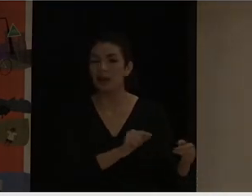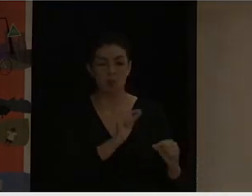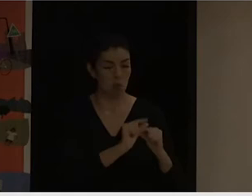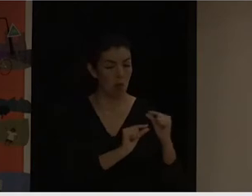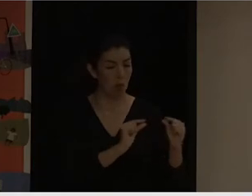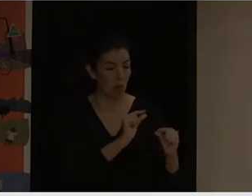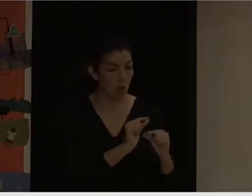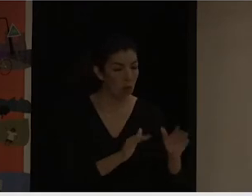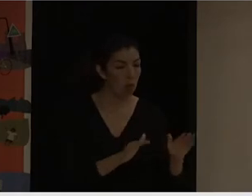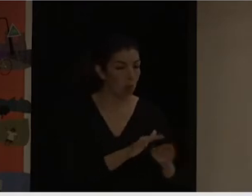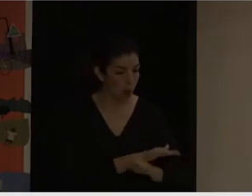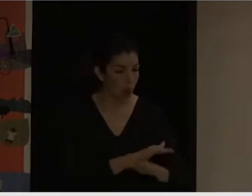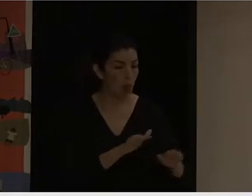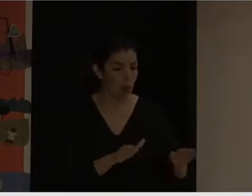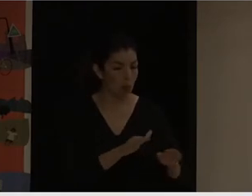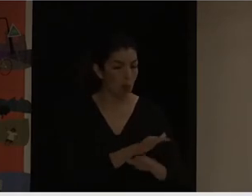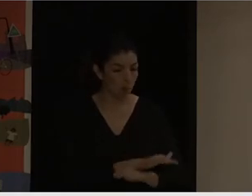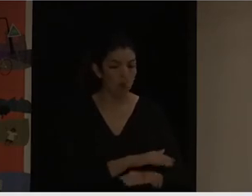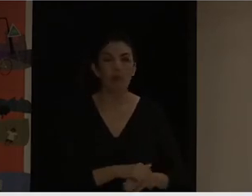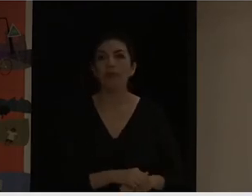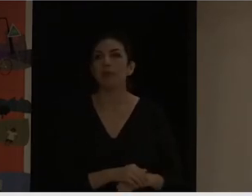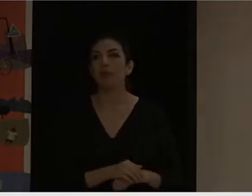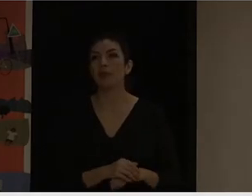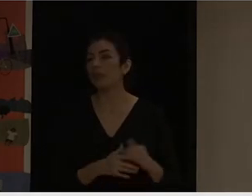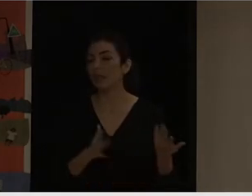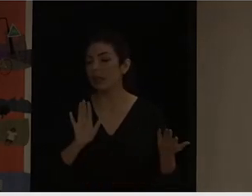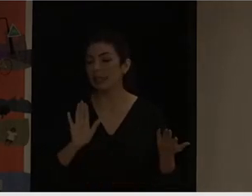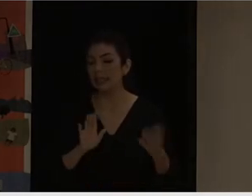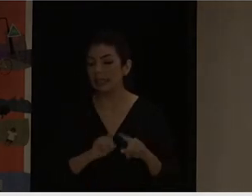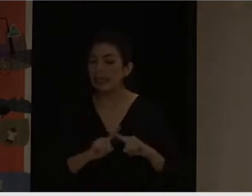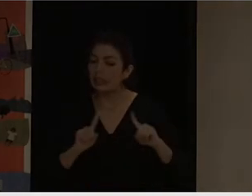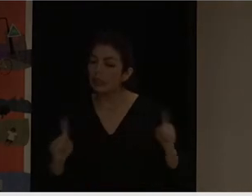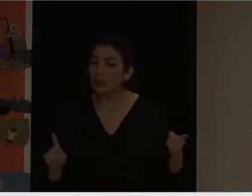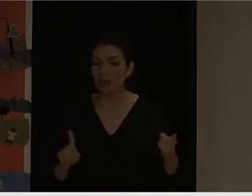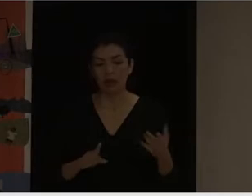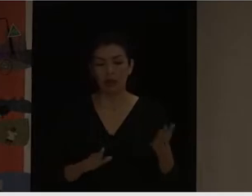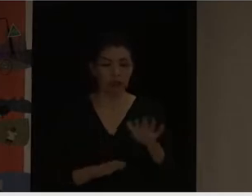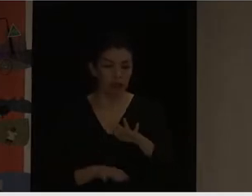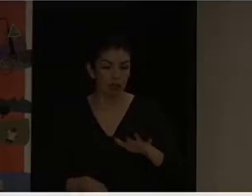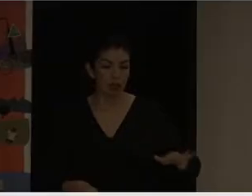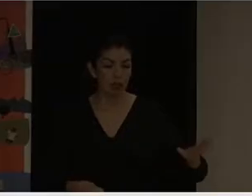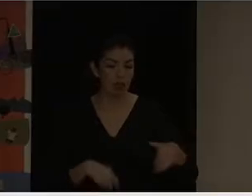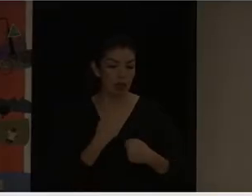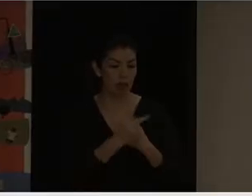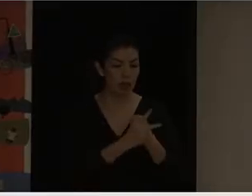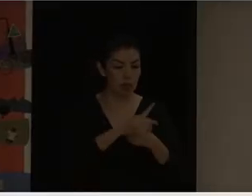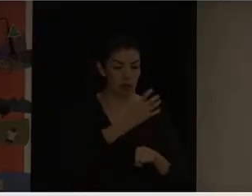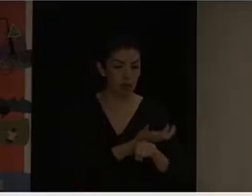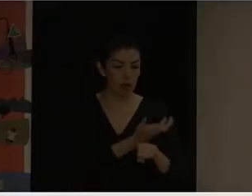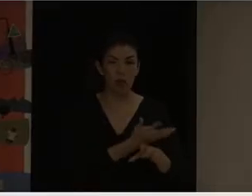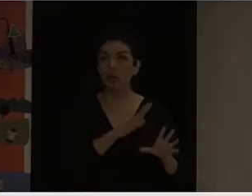mismo pensar estos procesos de gentrificación en ciudades estadounidenses, de Europa, etcétera, ¿no? En América Latina hay elementos ahí